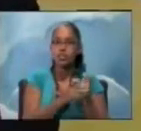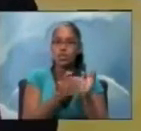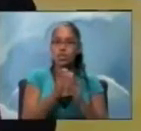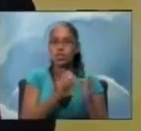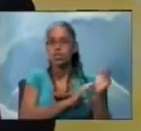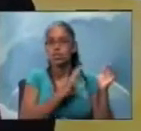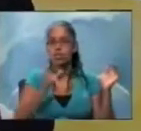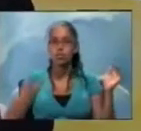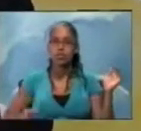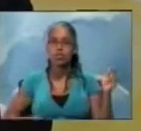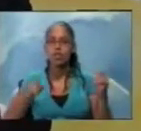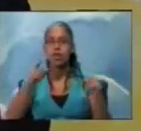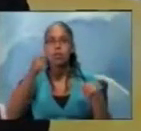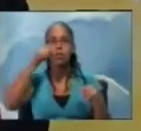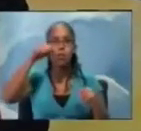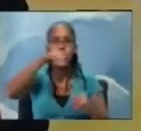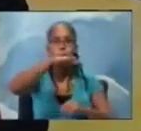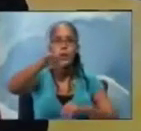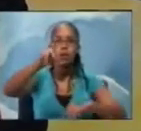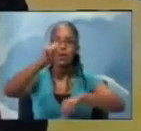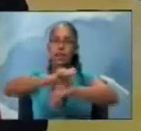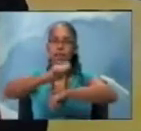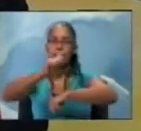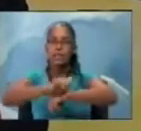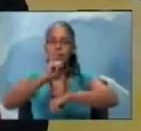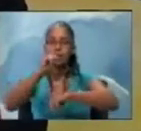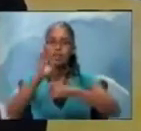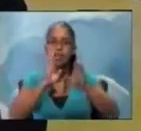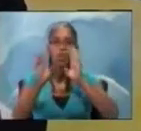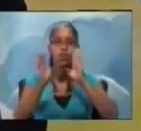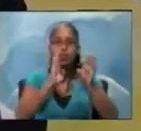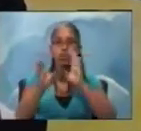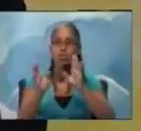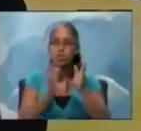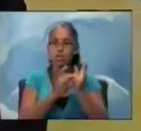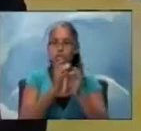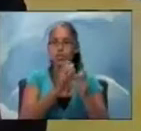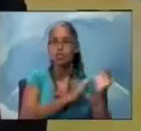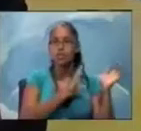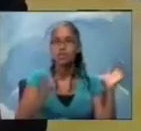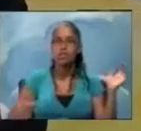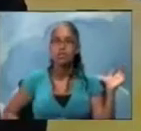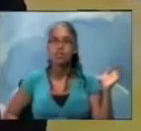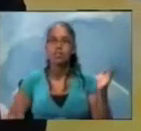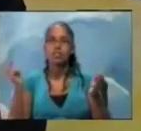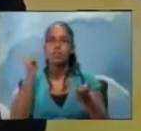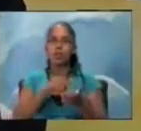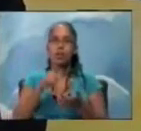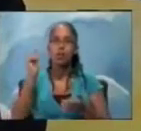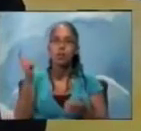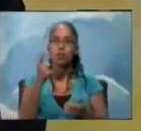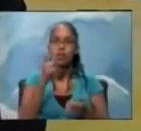en el templo y anunciando el evangelio, llegaron los principales sacerdotes y los escribas con